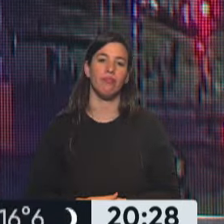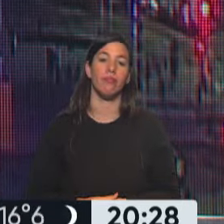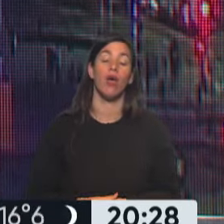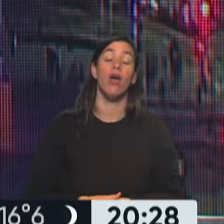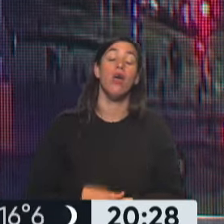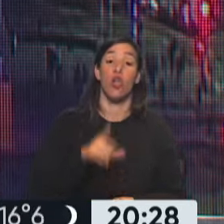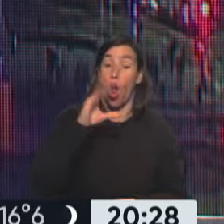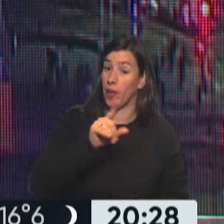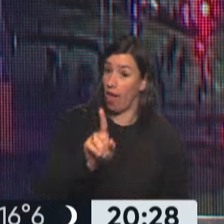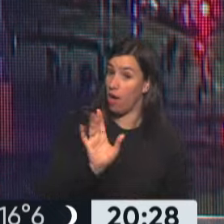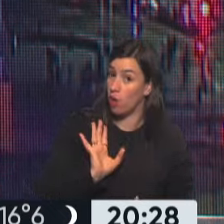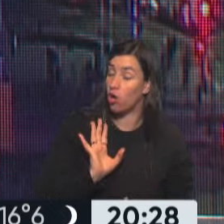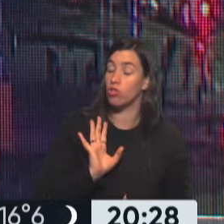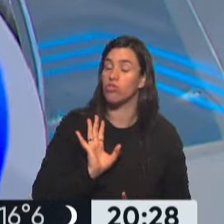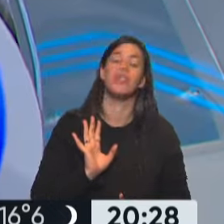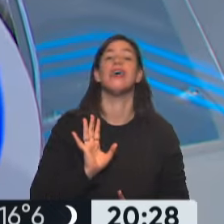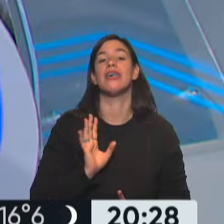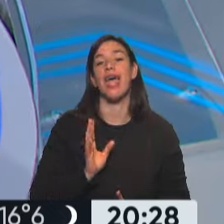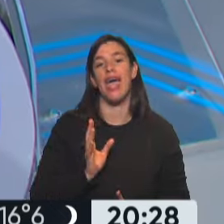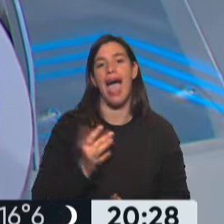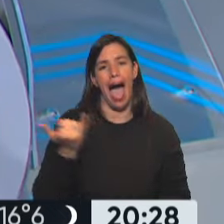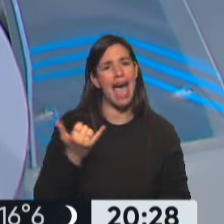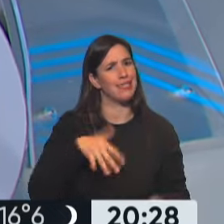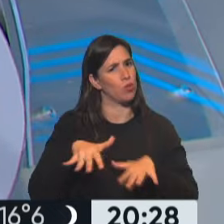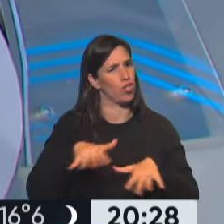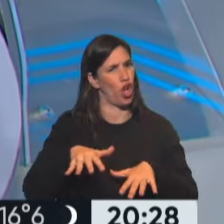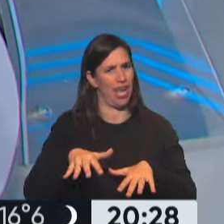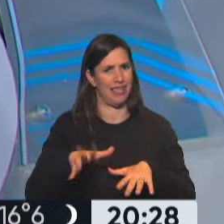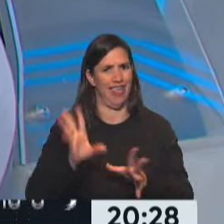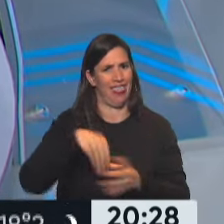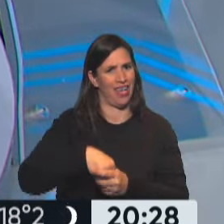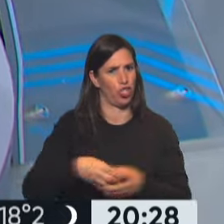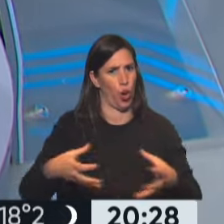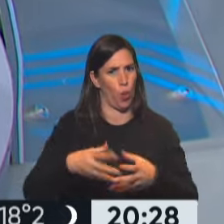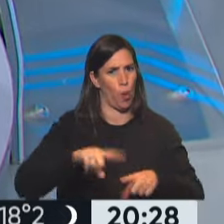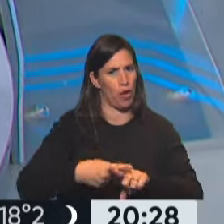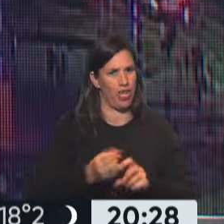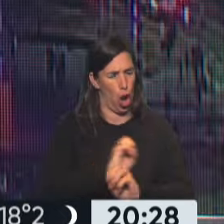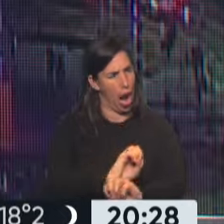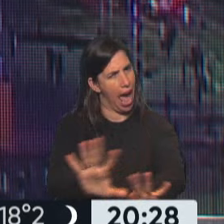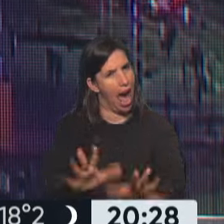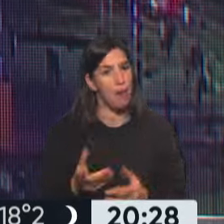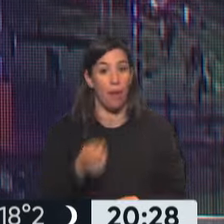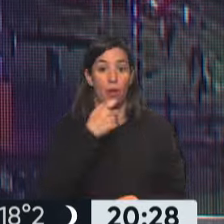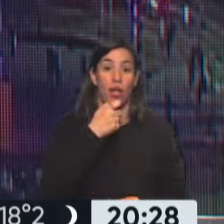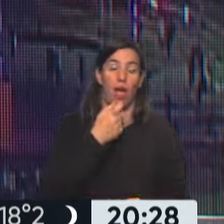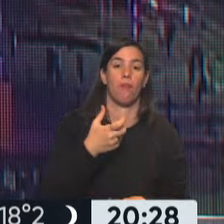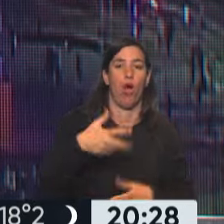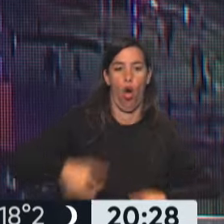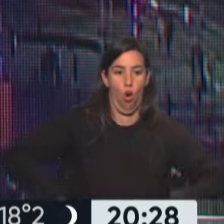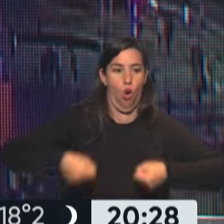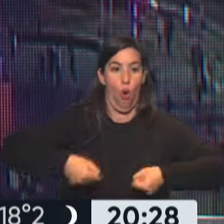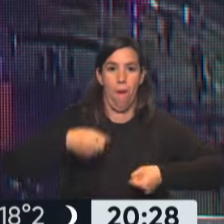olvidemos de que hay casos digamos graves dentro de los distintos partidos Como podía ser los bolsos de López que